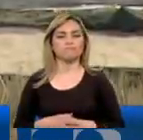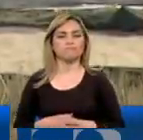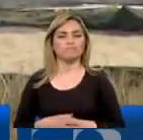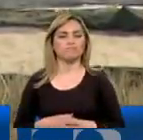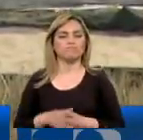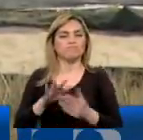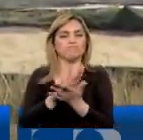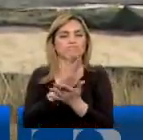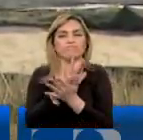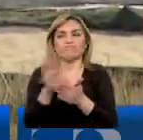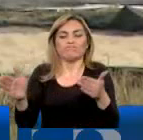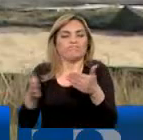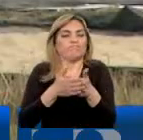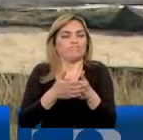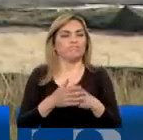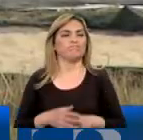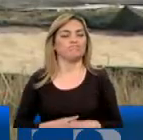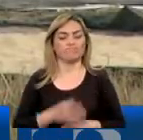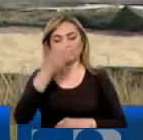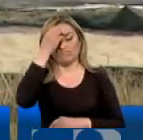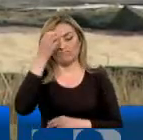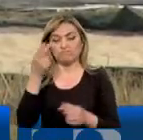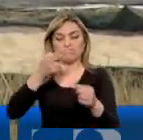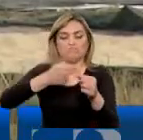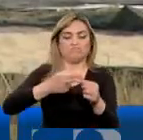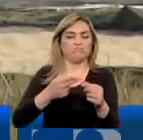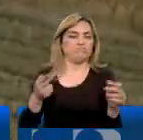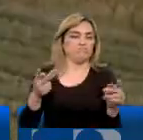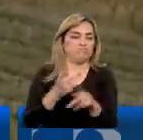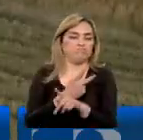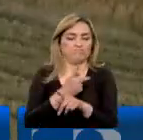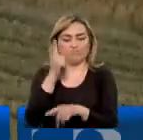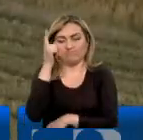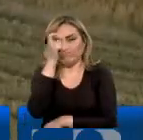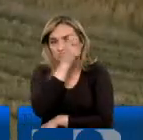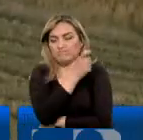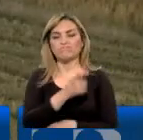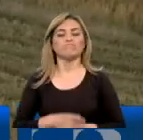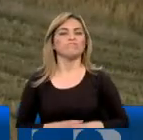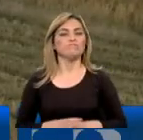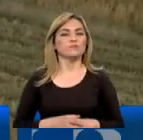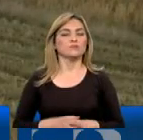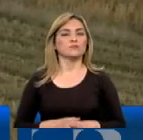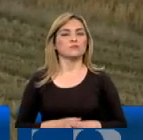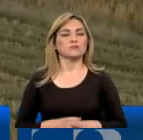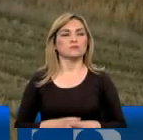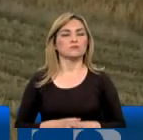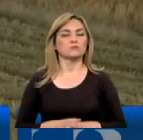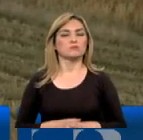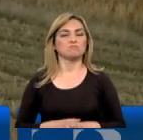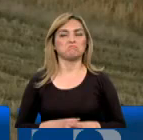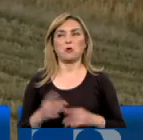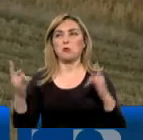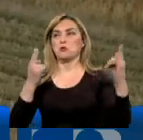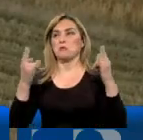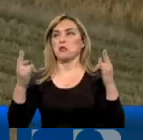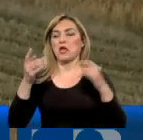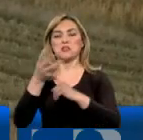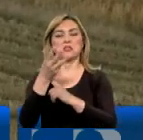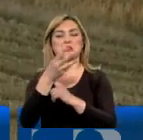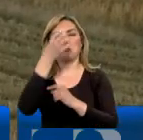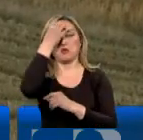escuelas. Y sin educación presencial, las cosas se complican, porque no hay conectividad, por lo tanto, no hay